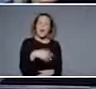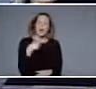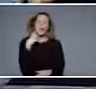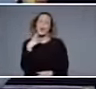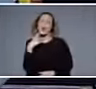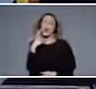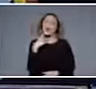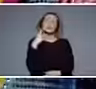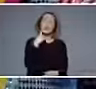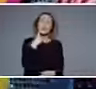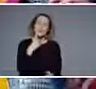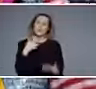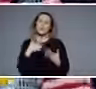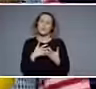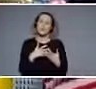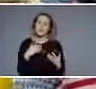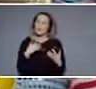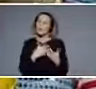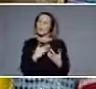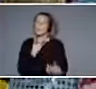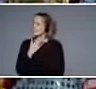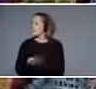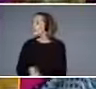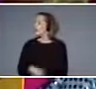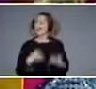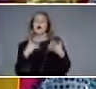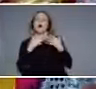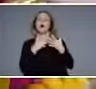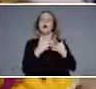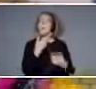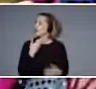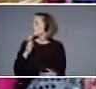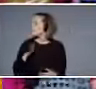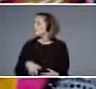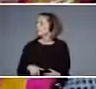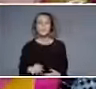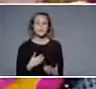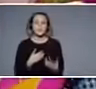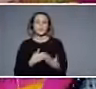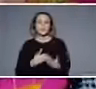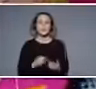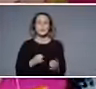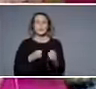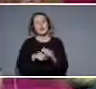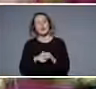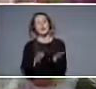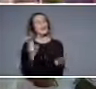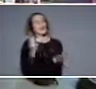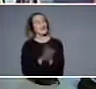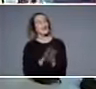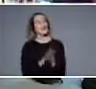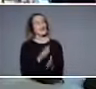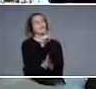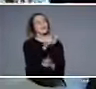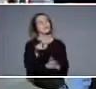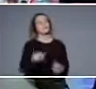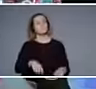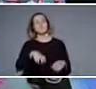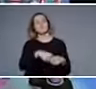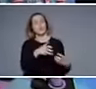costumbre de luchar a medias. Vengo tranquilo desde casa como otros